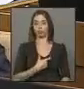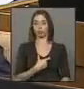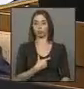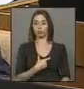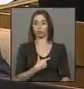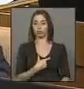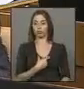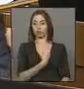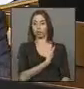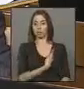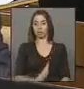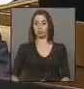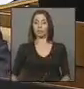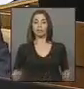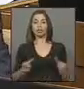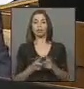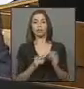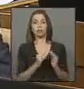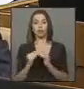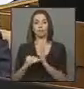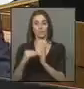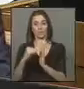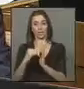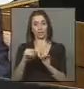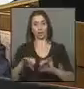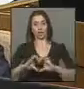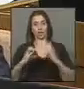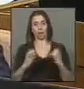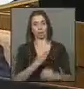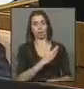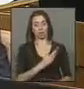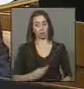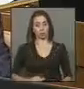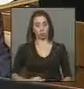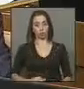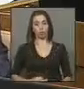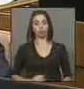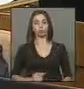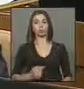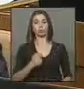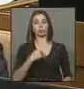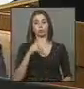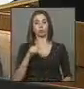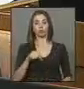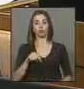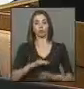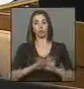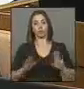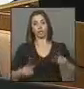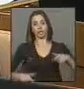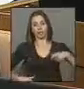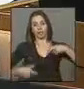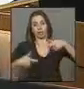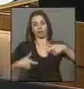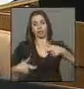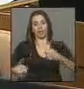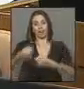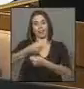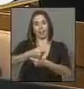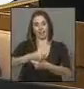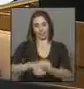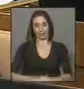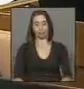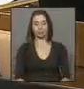Presidente de la Comisión de Vivienda, la Honorable Cámara de Diputados, hoy día me corresponde justamente dejar ese cargo.